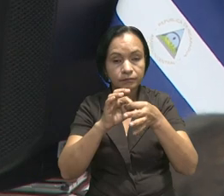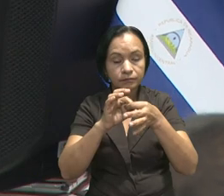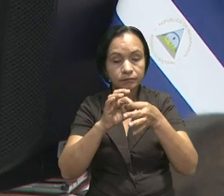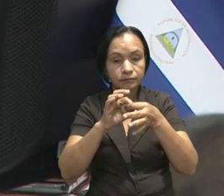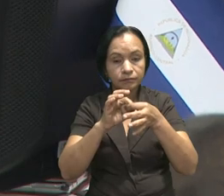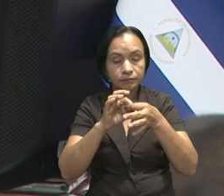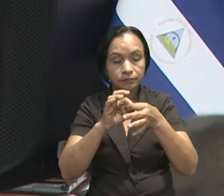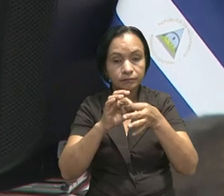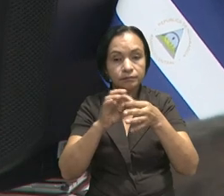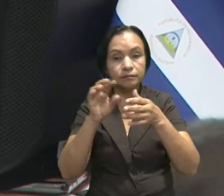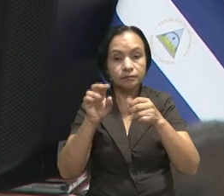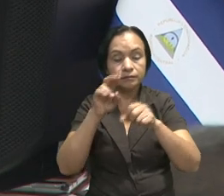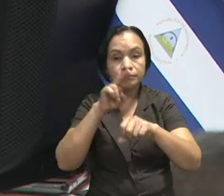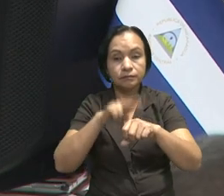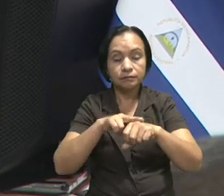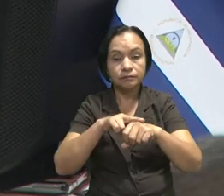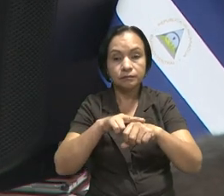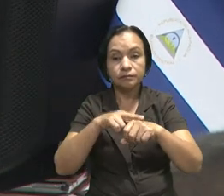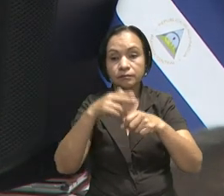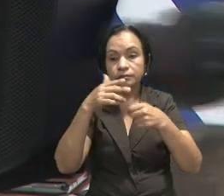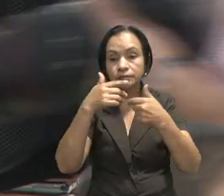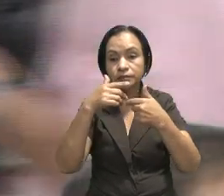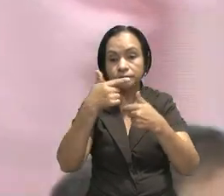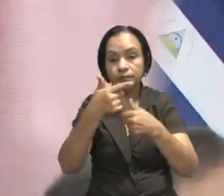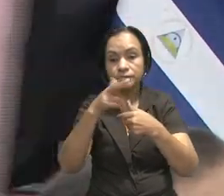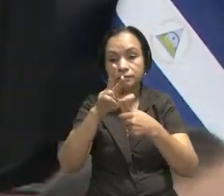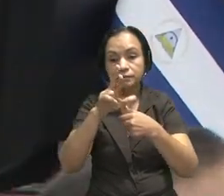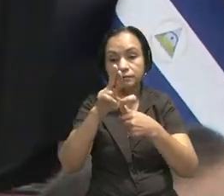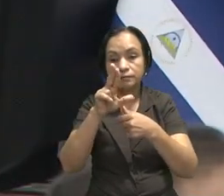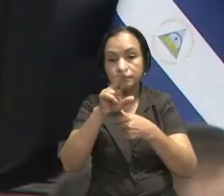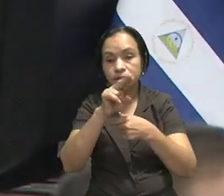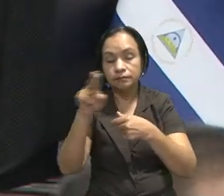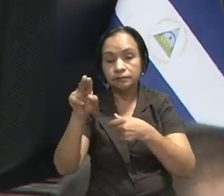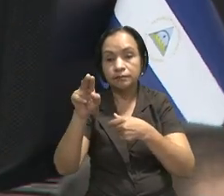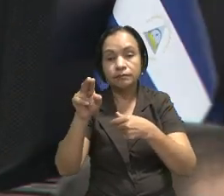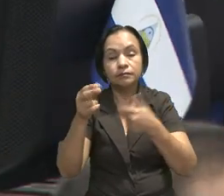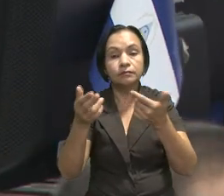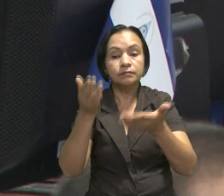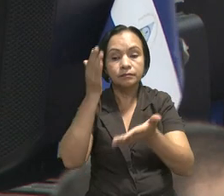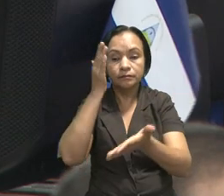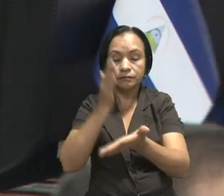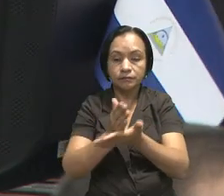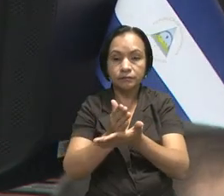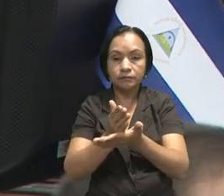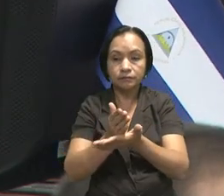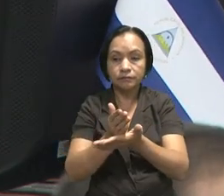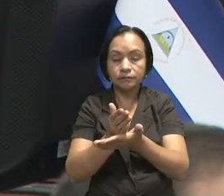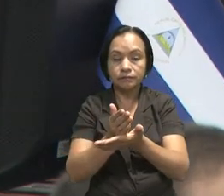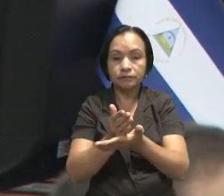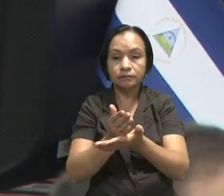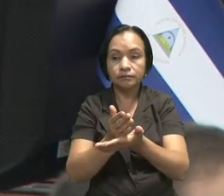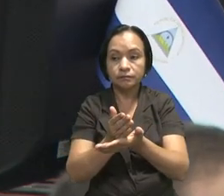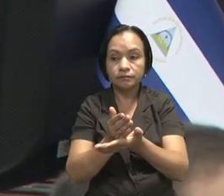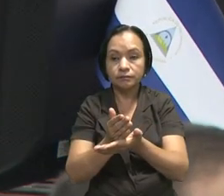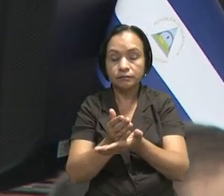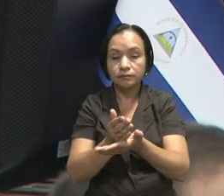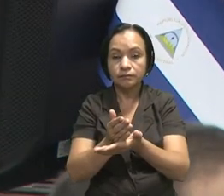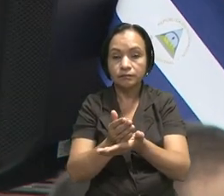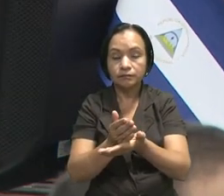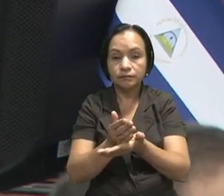de reconciliación y unidad nacional, el GRUM, decidió que